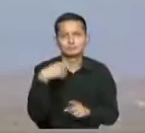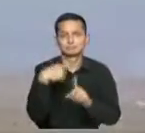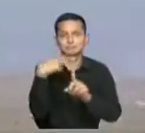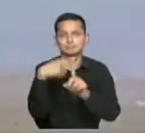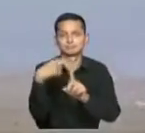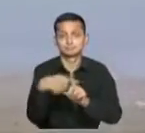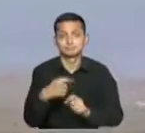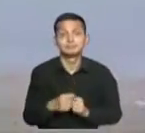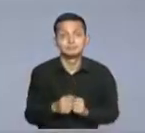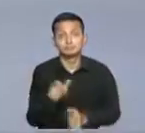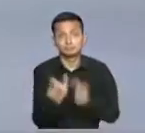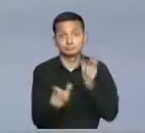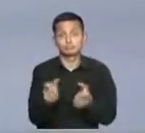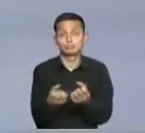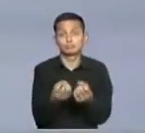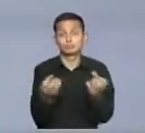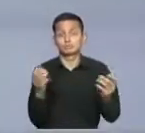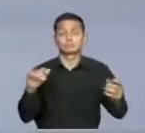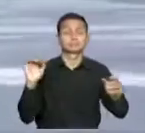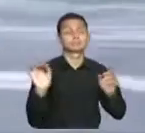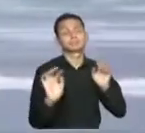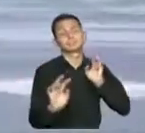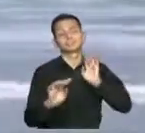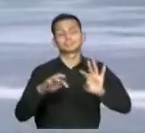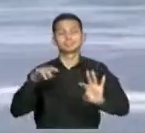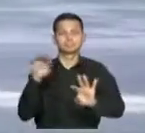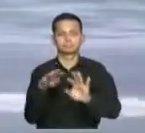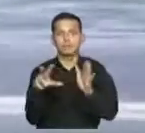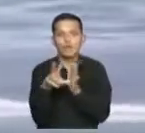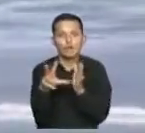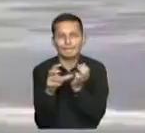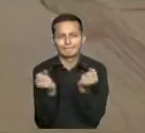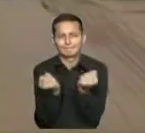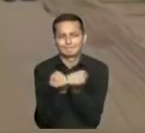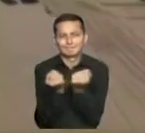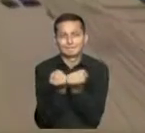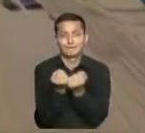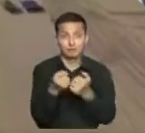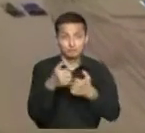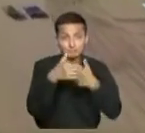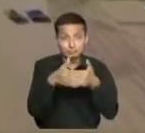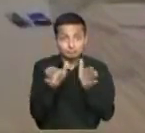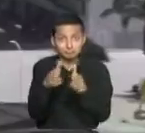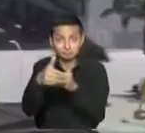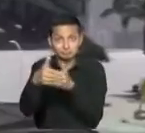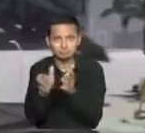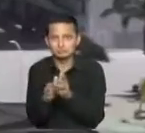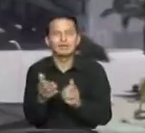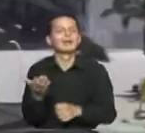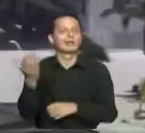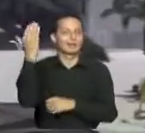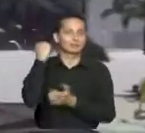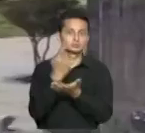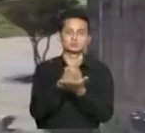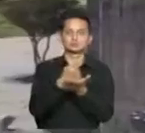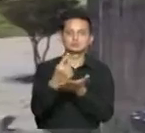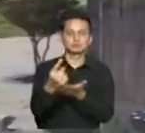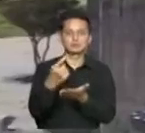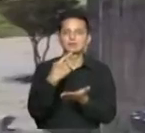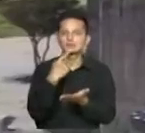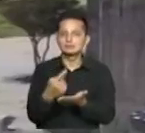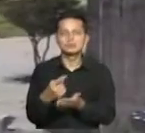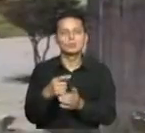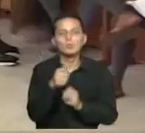positivo. La masiva afluencia de turistas llenó los hoteles, cuyas habitaciones habrían sido reservadas con una semana